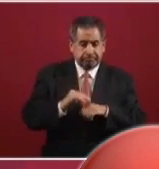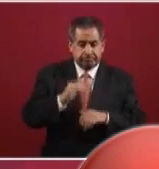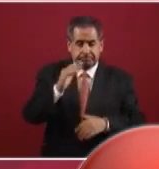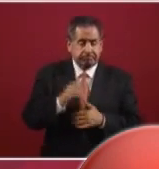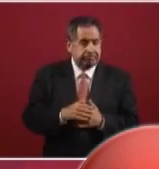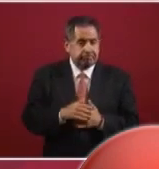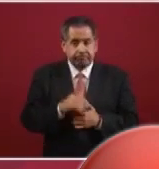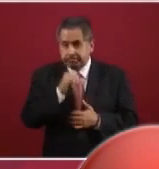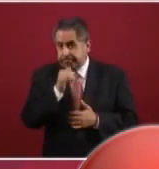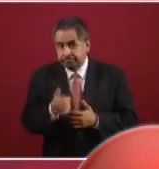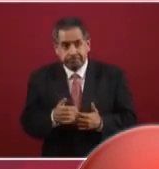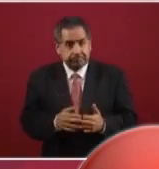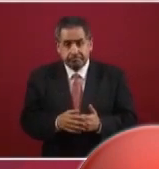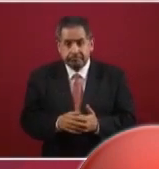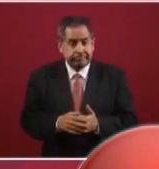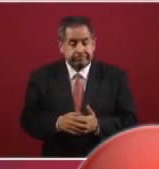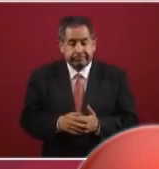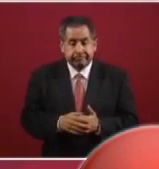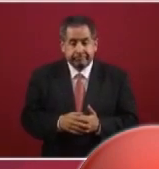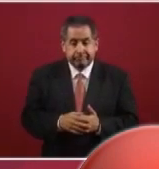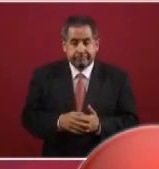el índice